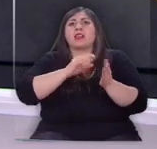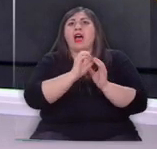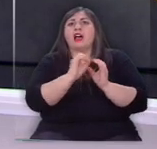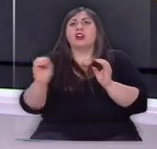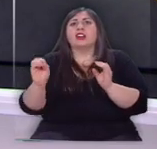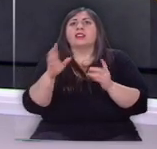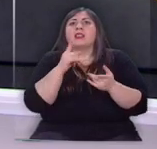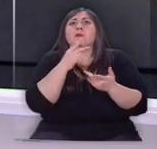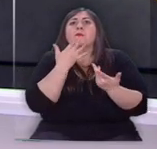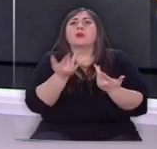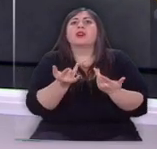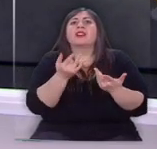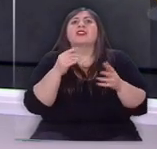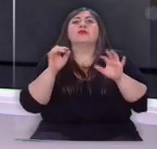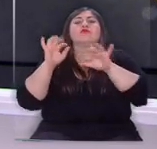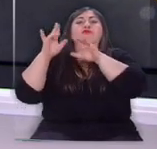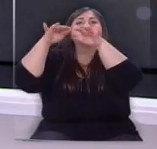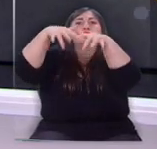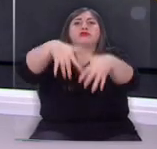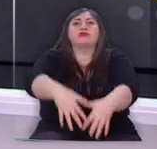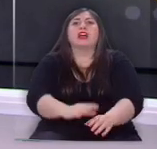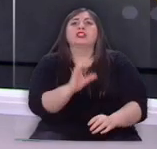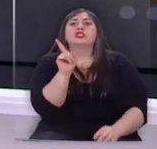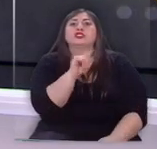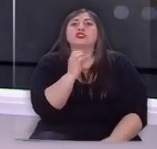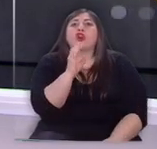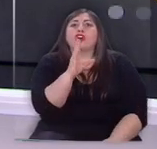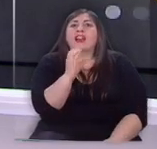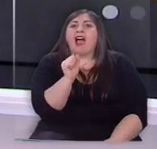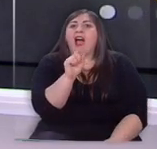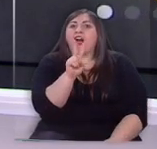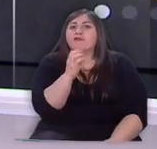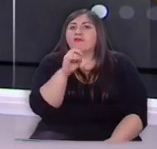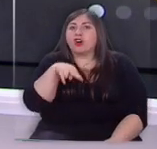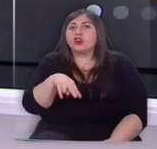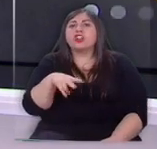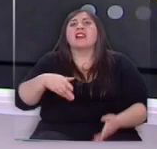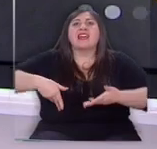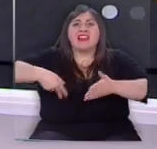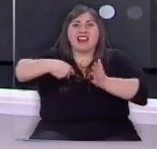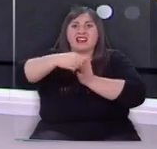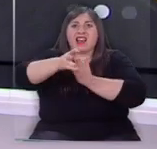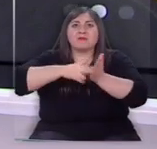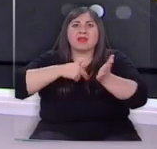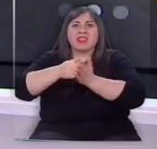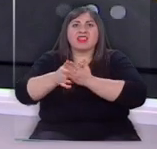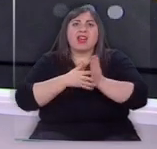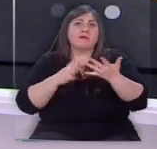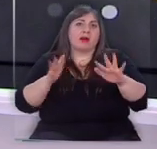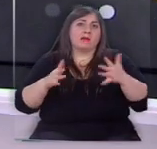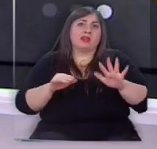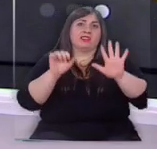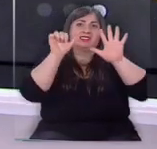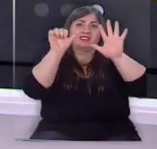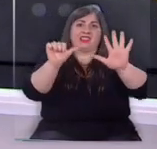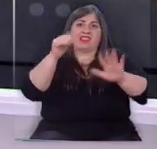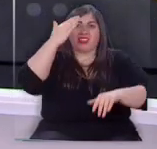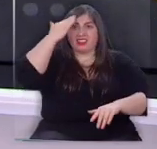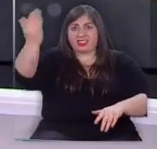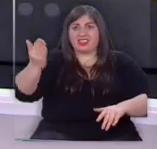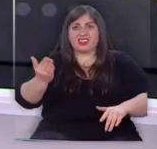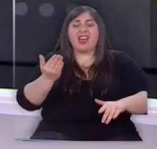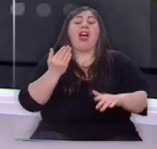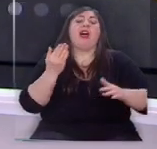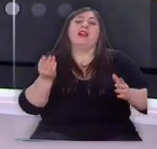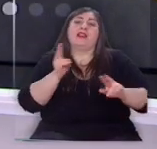La causa de esta medida es un socavón que hay en la principal e histórica avenida de la región metropolitana y que por lo menos demorará 6 días en